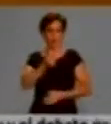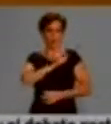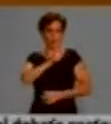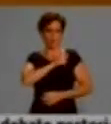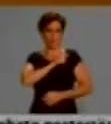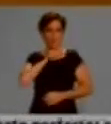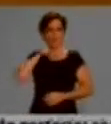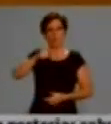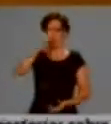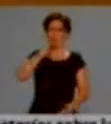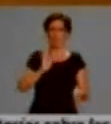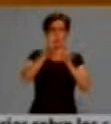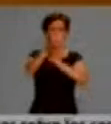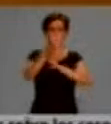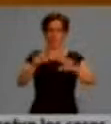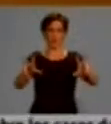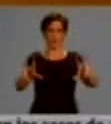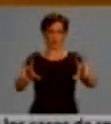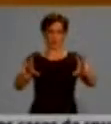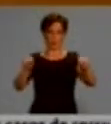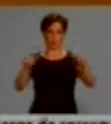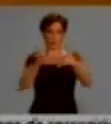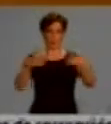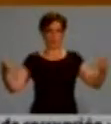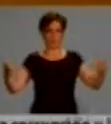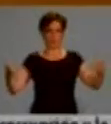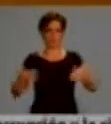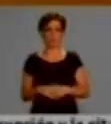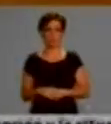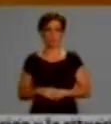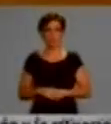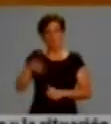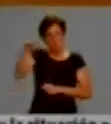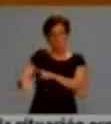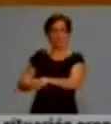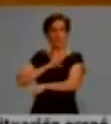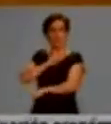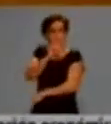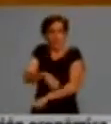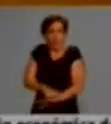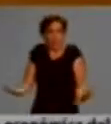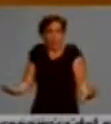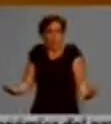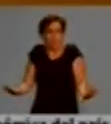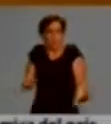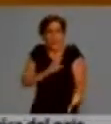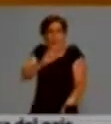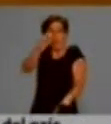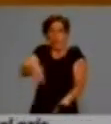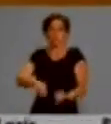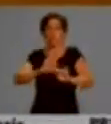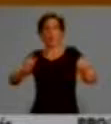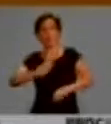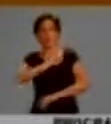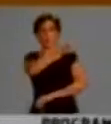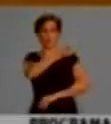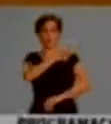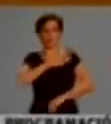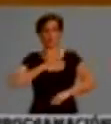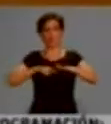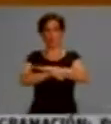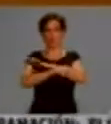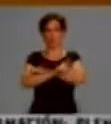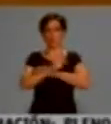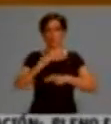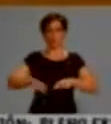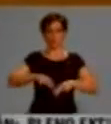un disparate. Fin de la cita. Tenía toda la razón, como la tenía otro dirigente político de